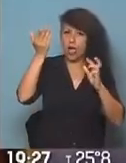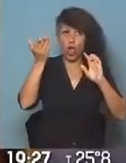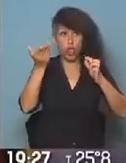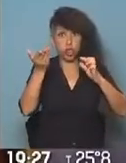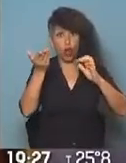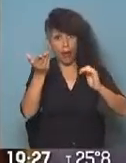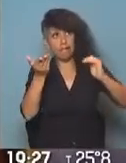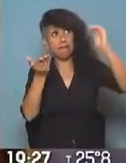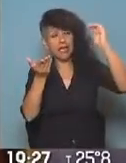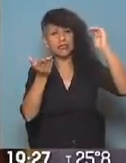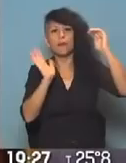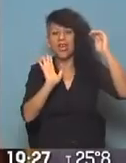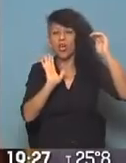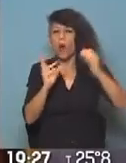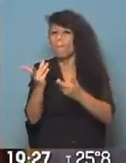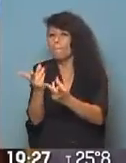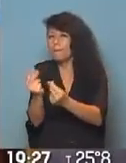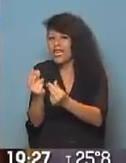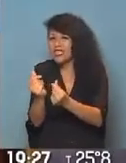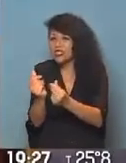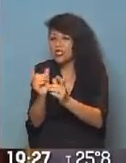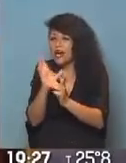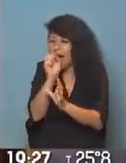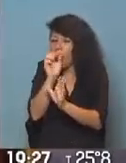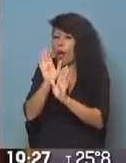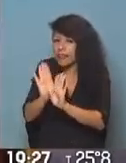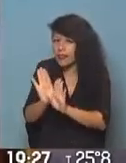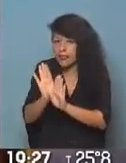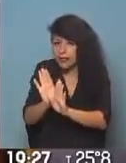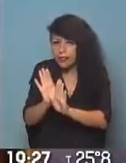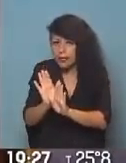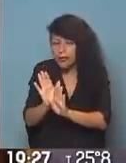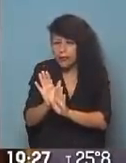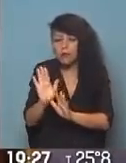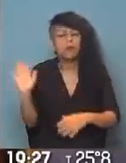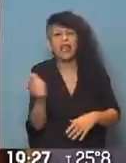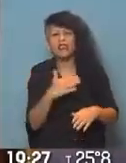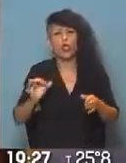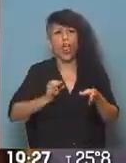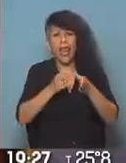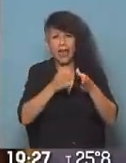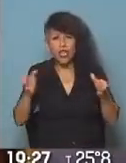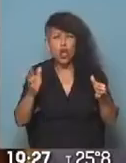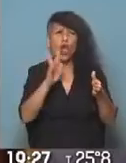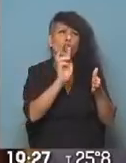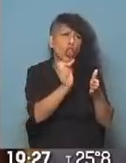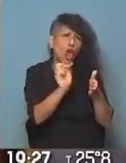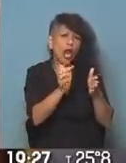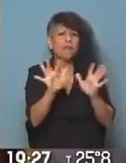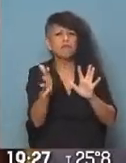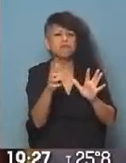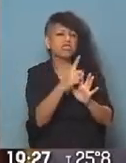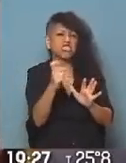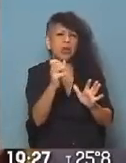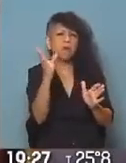ahí está bastante contenido nosotros proyectamos una foto para todo el año el dólar se va a mover en la zona de 100 por ciento